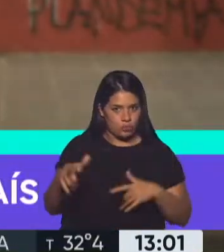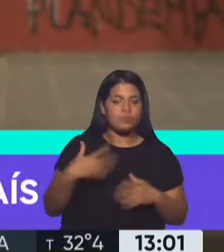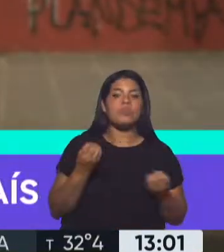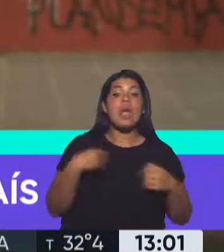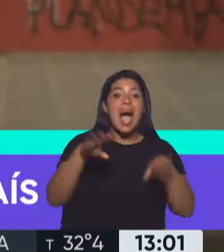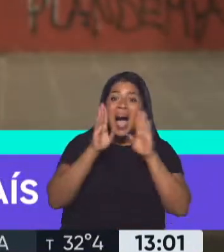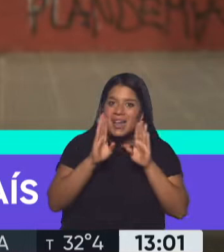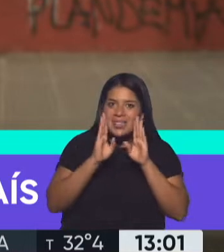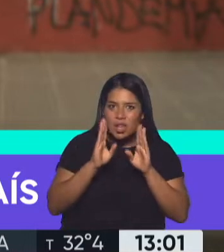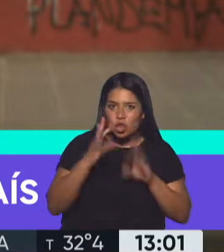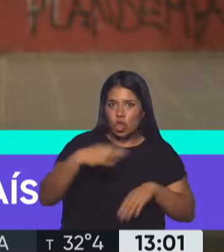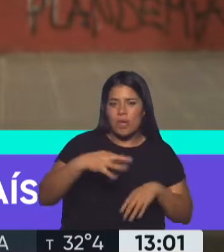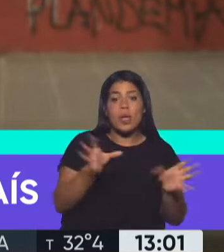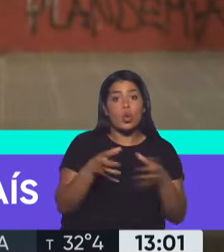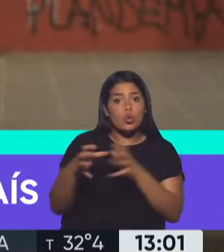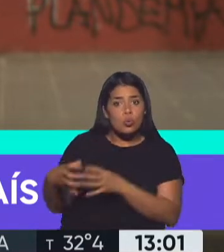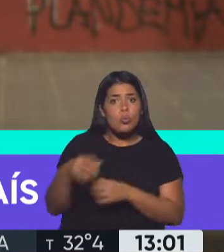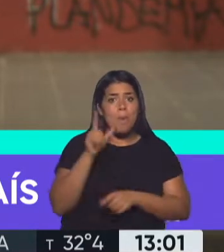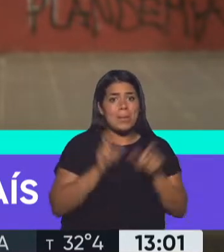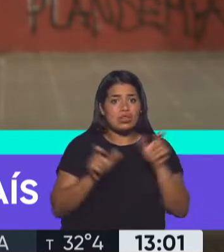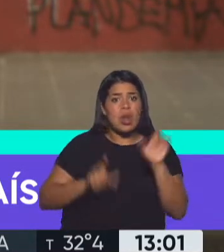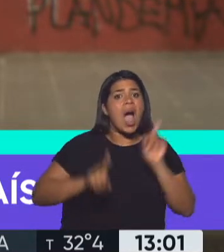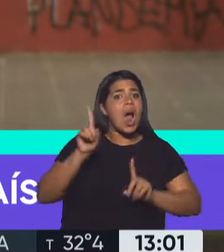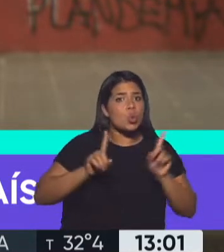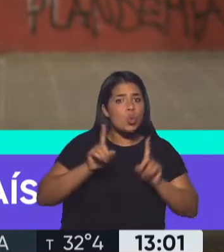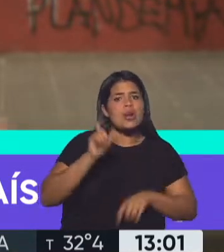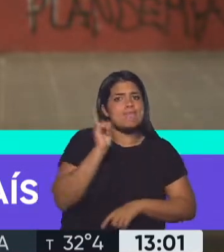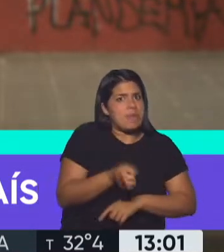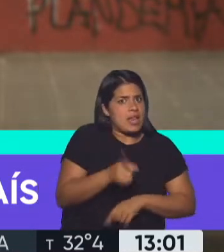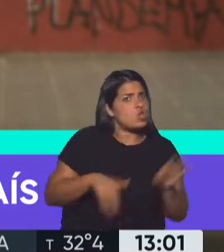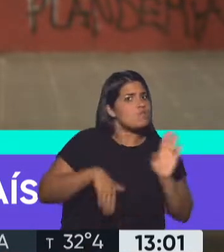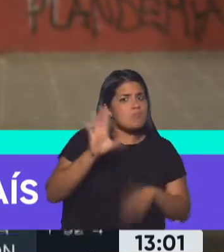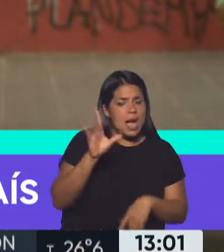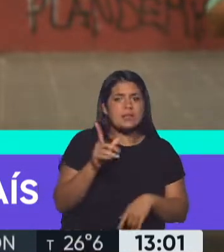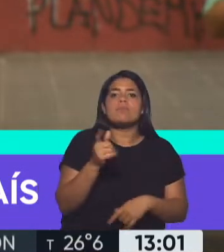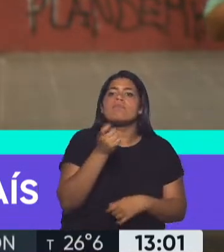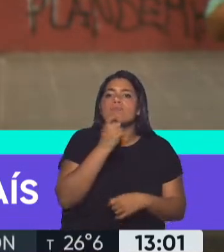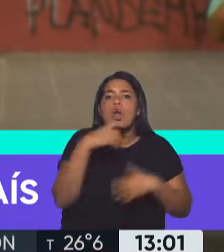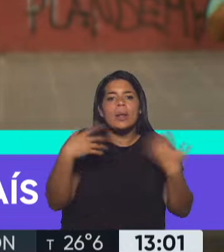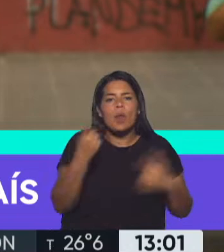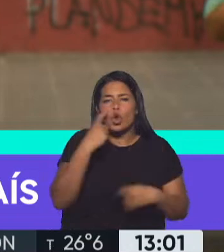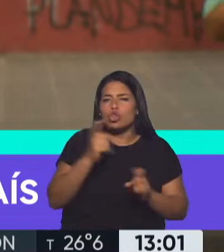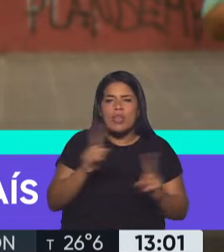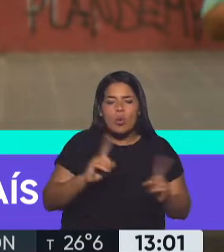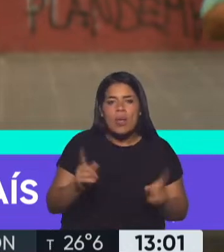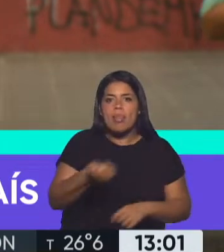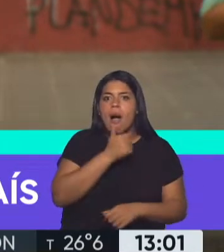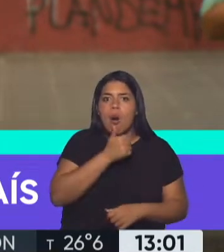atentos a estas poblaciones vulnerables que por ahí no piden agua, por ahí no se pueden desplazar del lugar que los pusimos en el